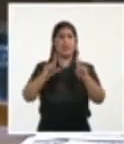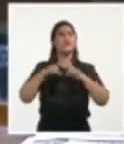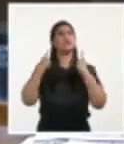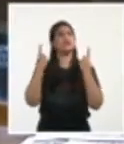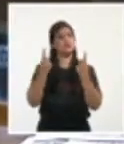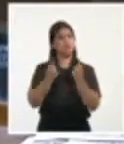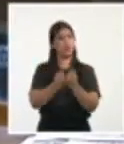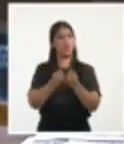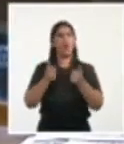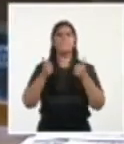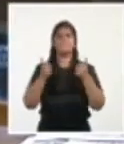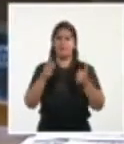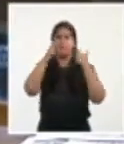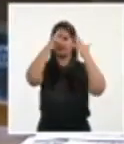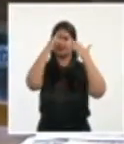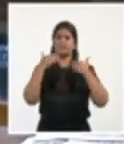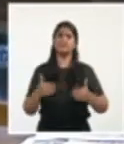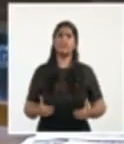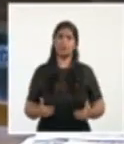la situación actual.